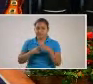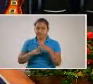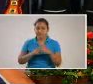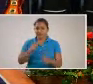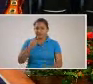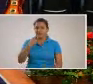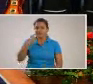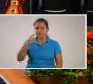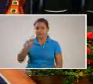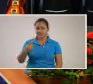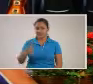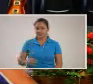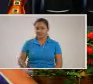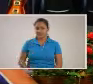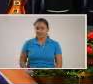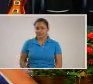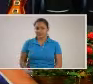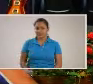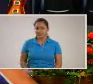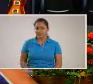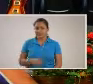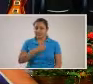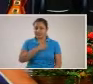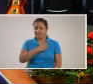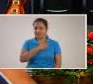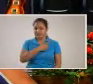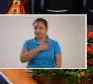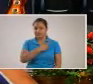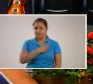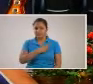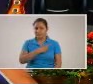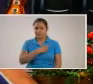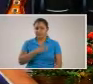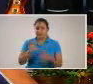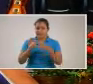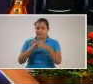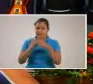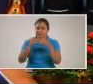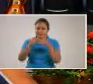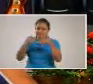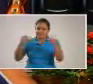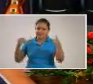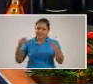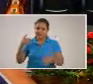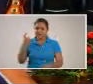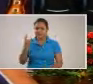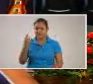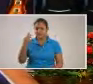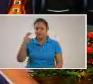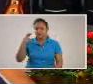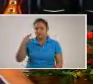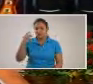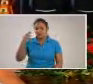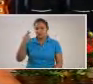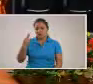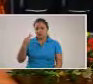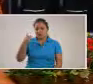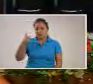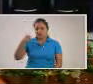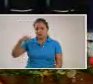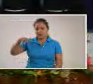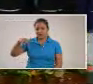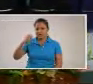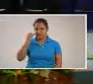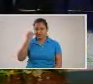proclamar su deseo de separarse de Ucrania y volver a formar parte de la